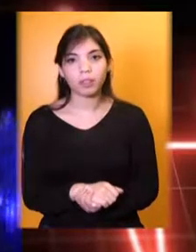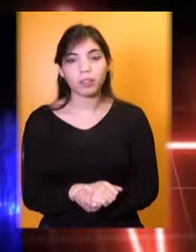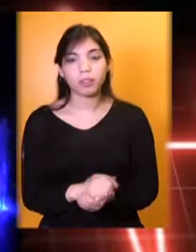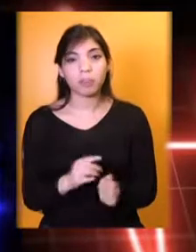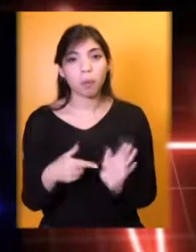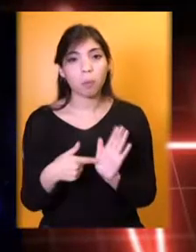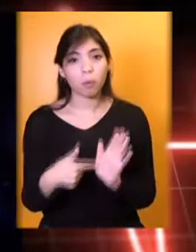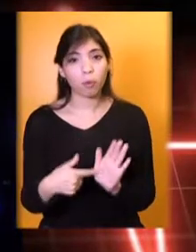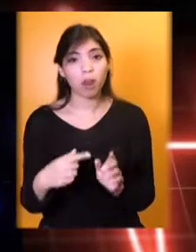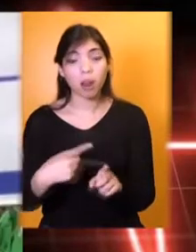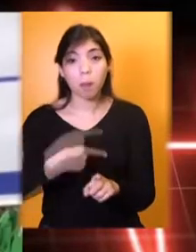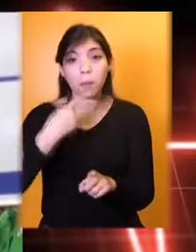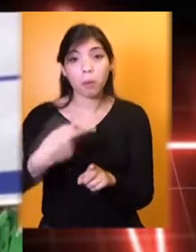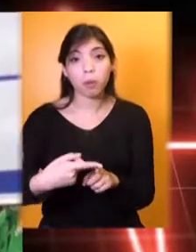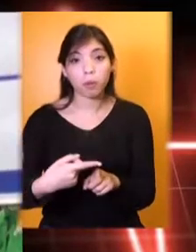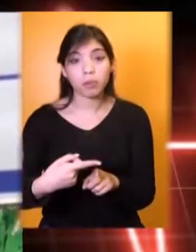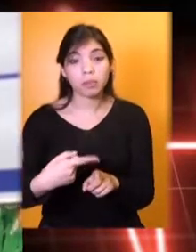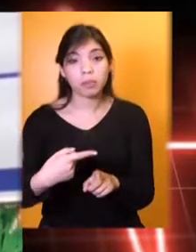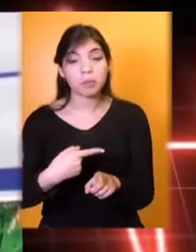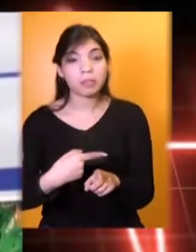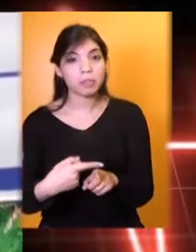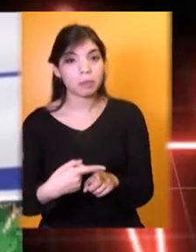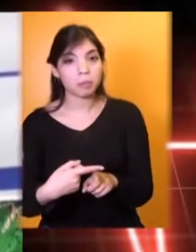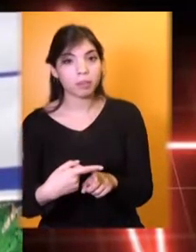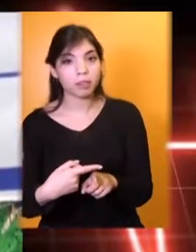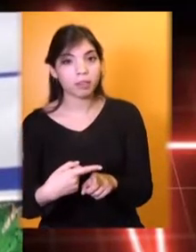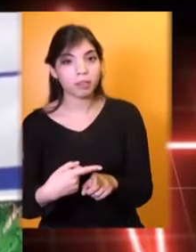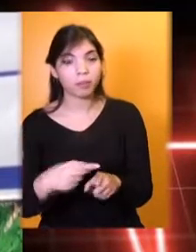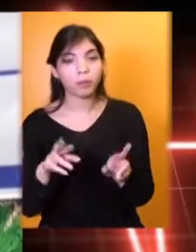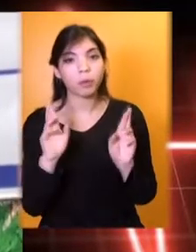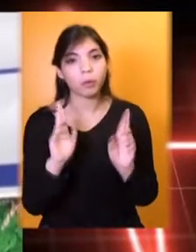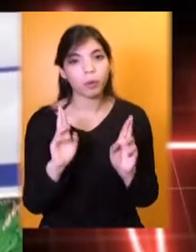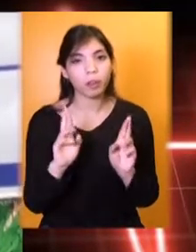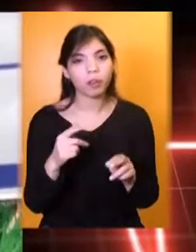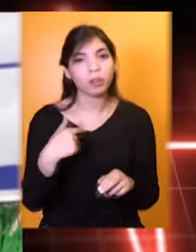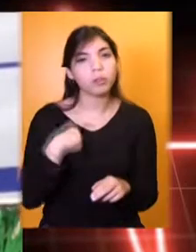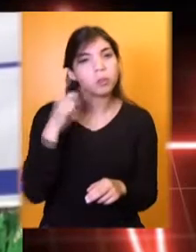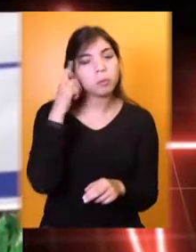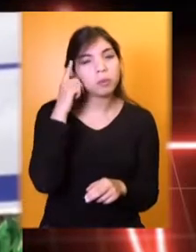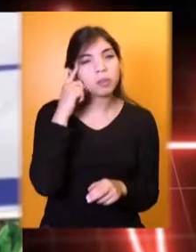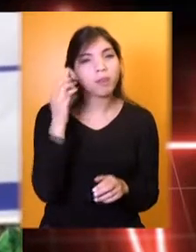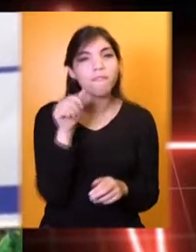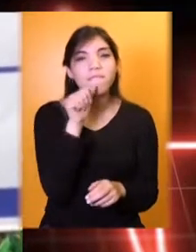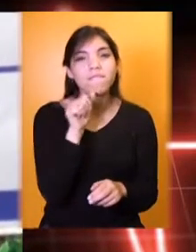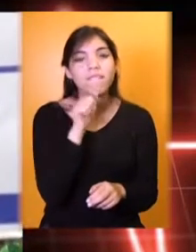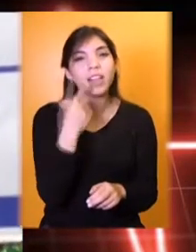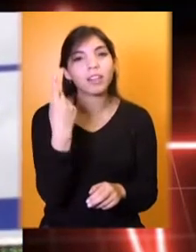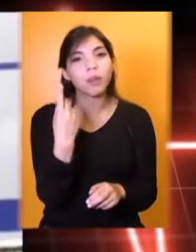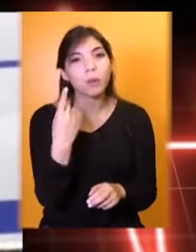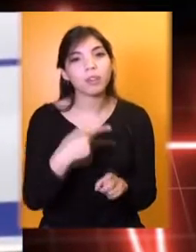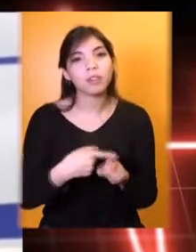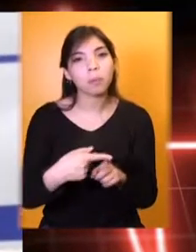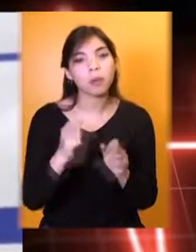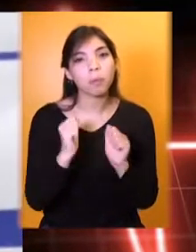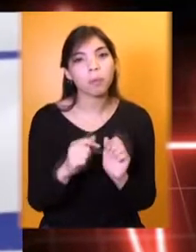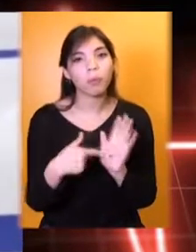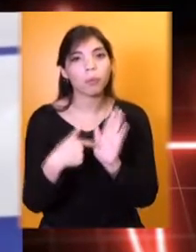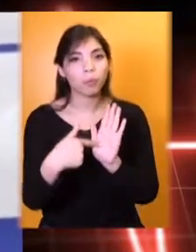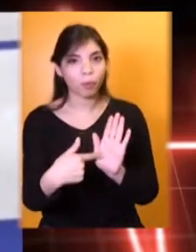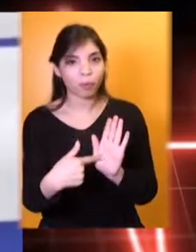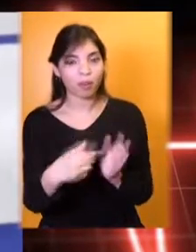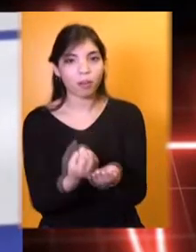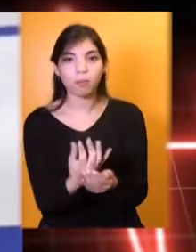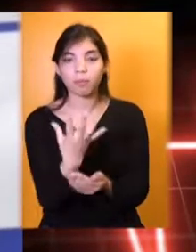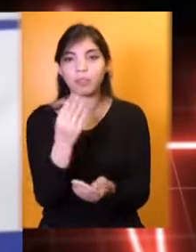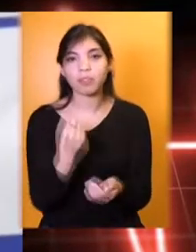inaugurada durante las próximas semanas, según detalló el alcalde de la comuna. Yo creo que aproximadamente una semana más. ¿Cómo